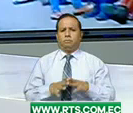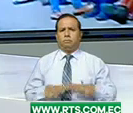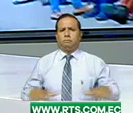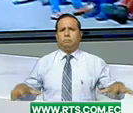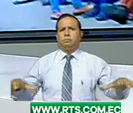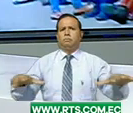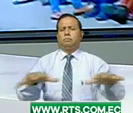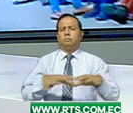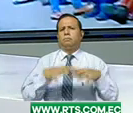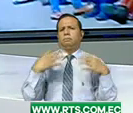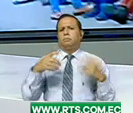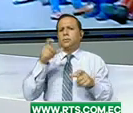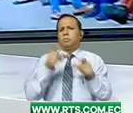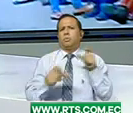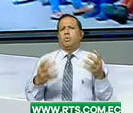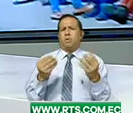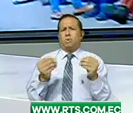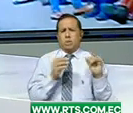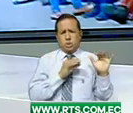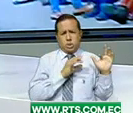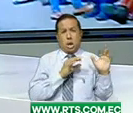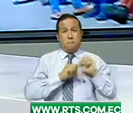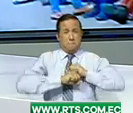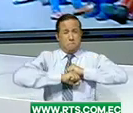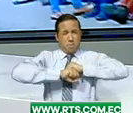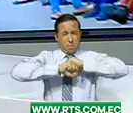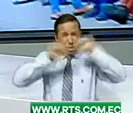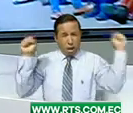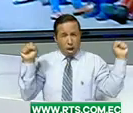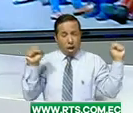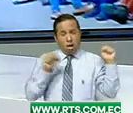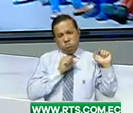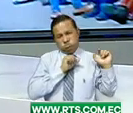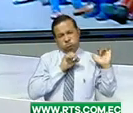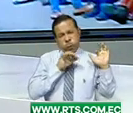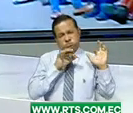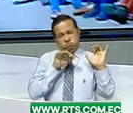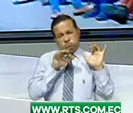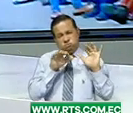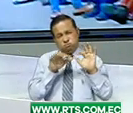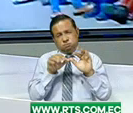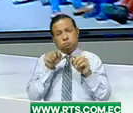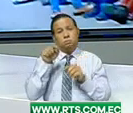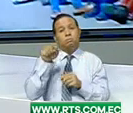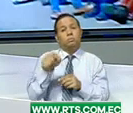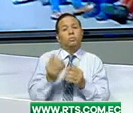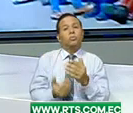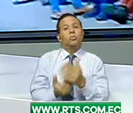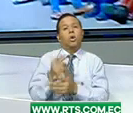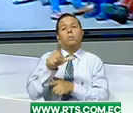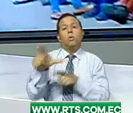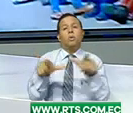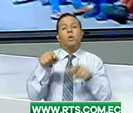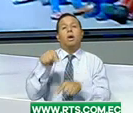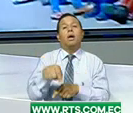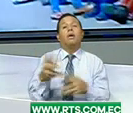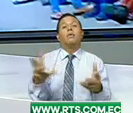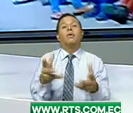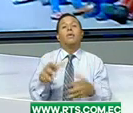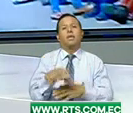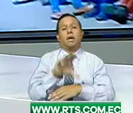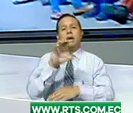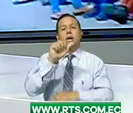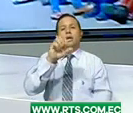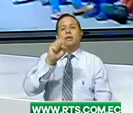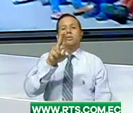de ciudadanos madrugaron para tomar un turno y acceder a las vacunas contra el COVID-19 en el nuevo punto de inmunización ubicado en la avenida